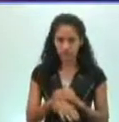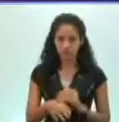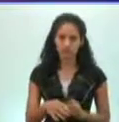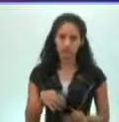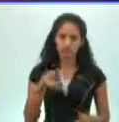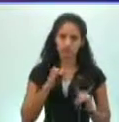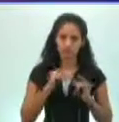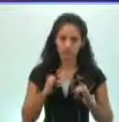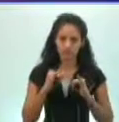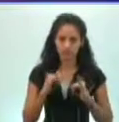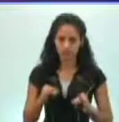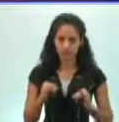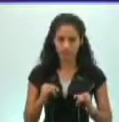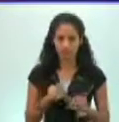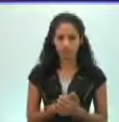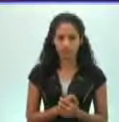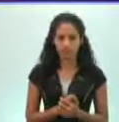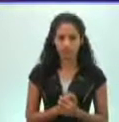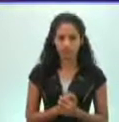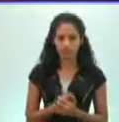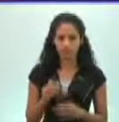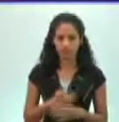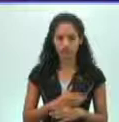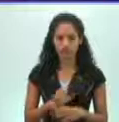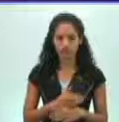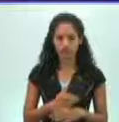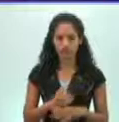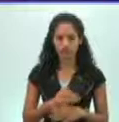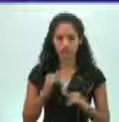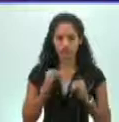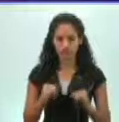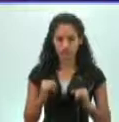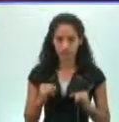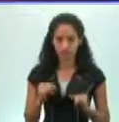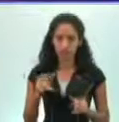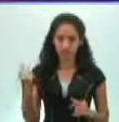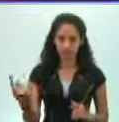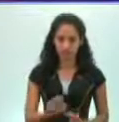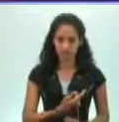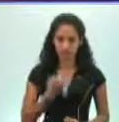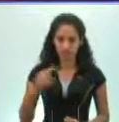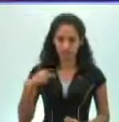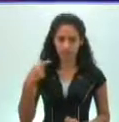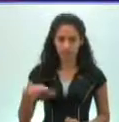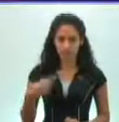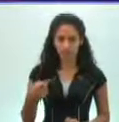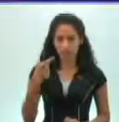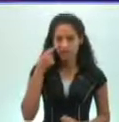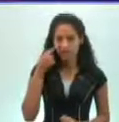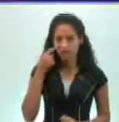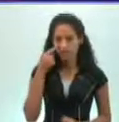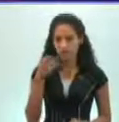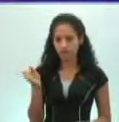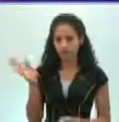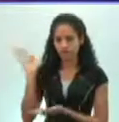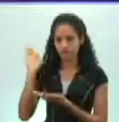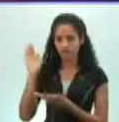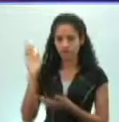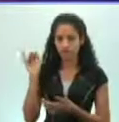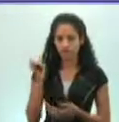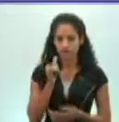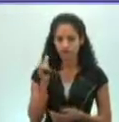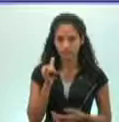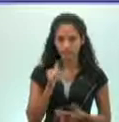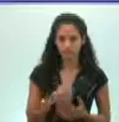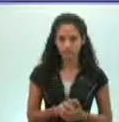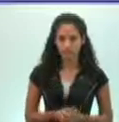e interpretar las diferentes informaciones que nos llegan en nuestra vida cotidiana. Veamos el siguiente video.